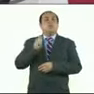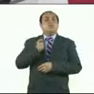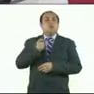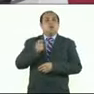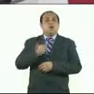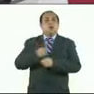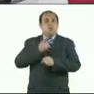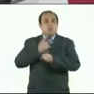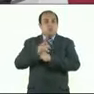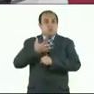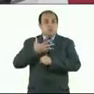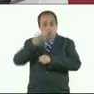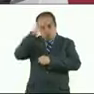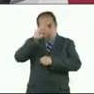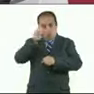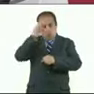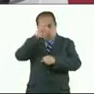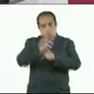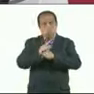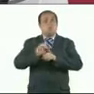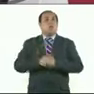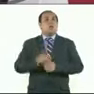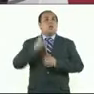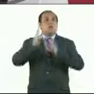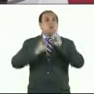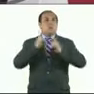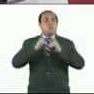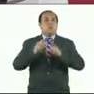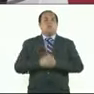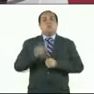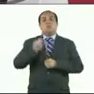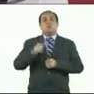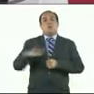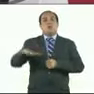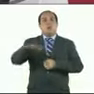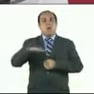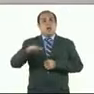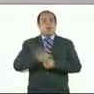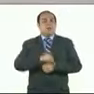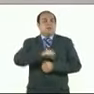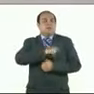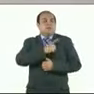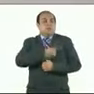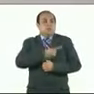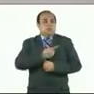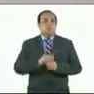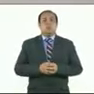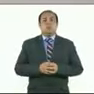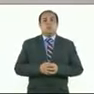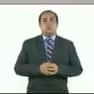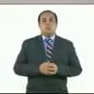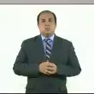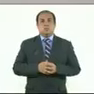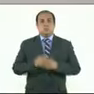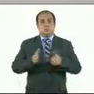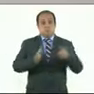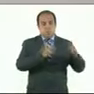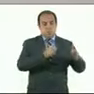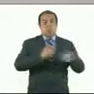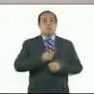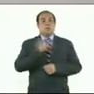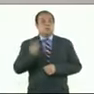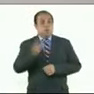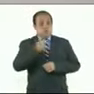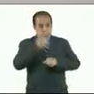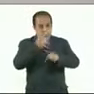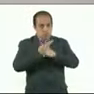tengan cultura, deporte y sano esparcimiento en esos lugares. Okay. Y preguntarle al secretario Ulloa, pues ya comienza